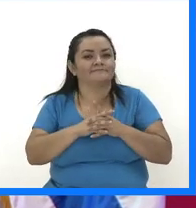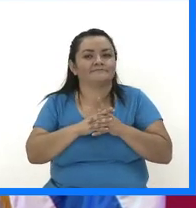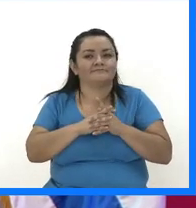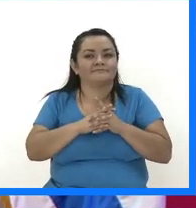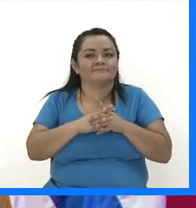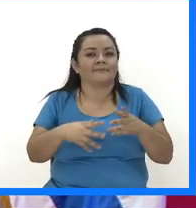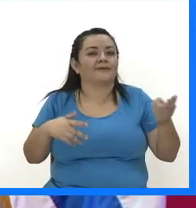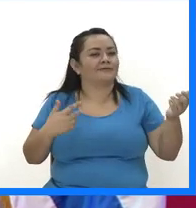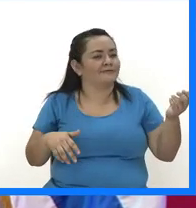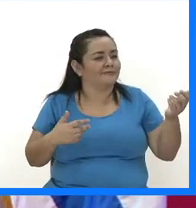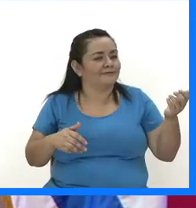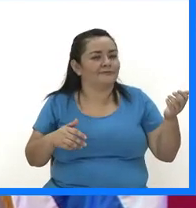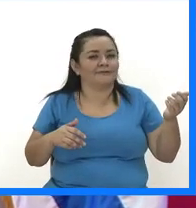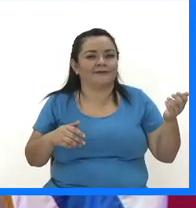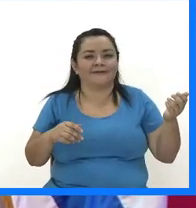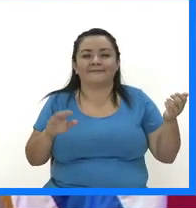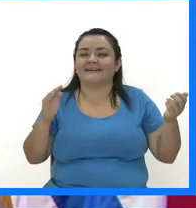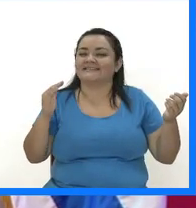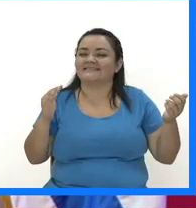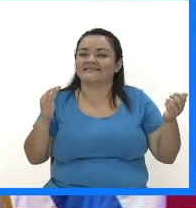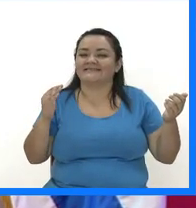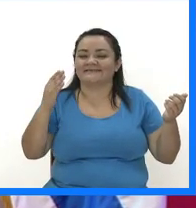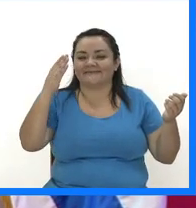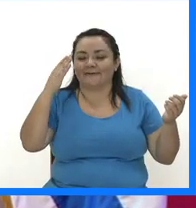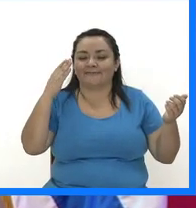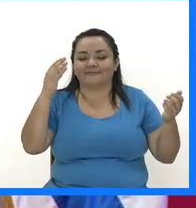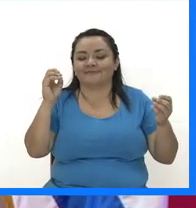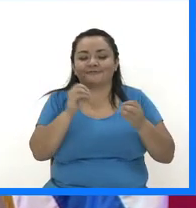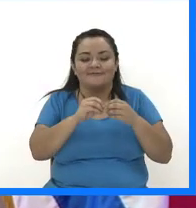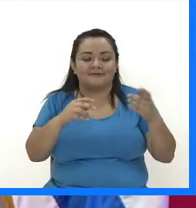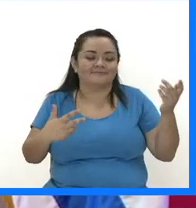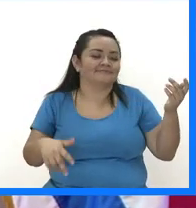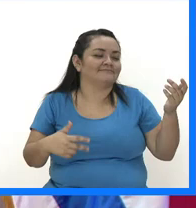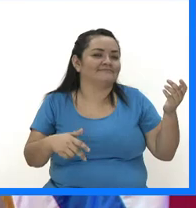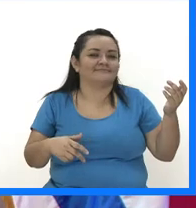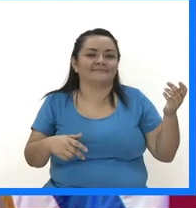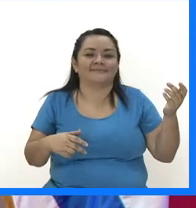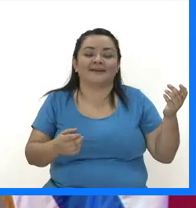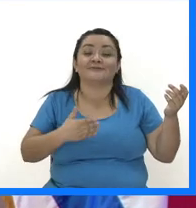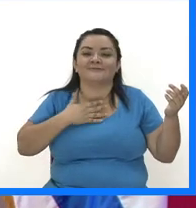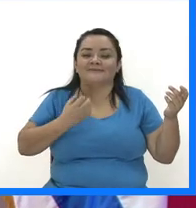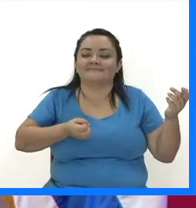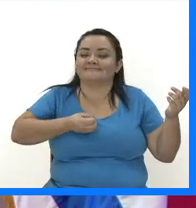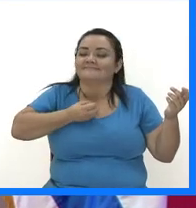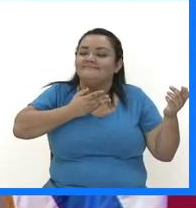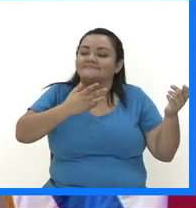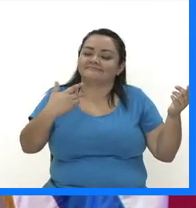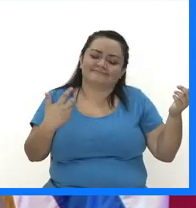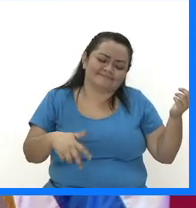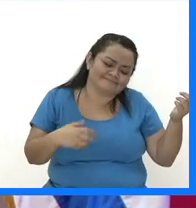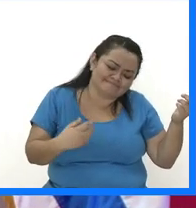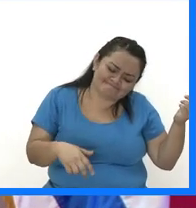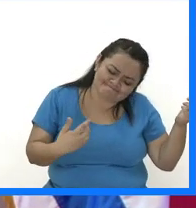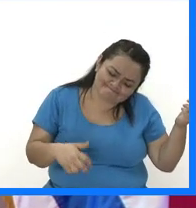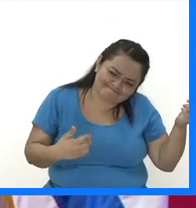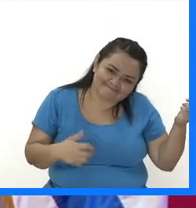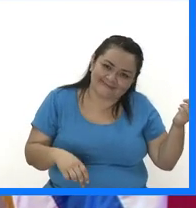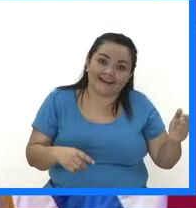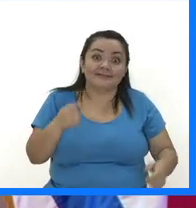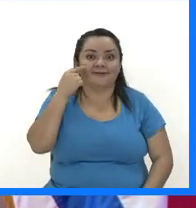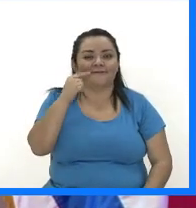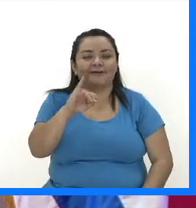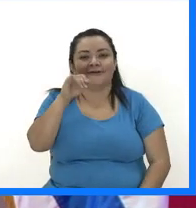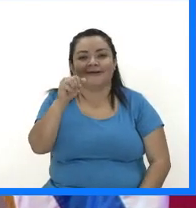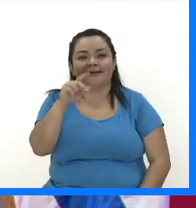toca la guitarra como que estás tocando a la novia hermana con una inspiración y lo veo al